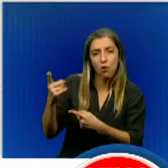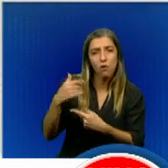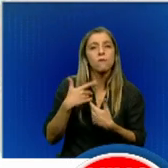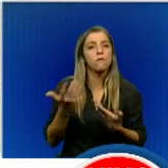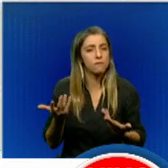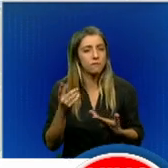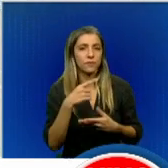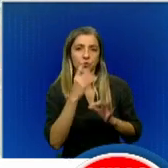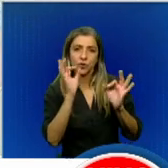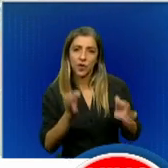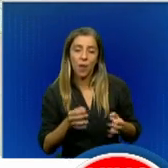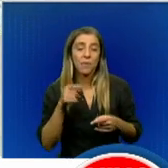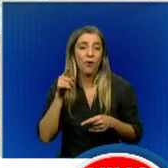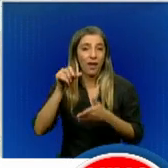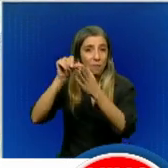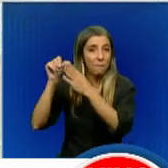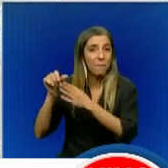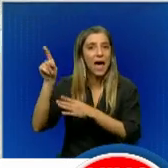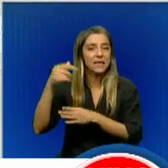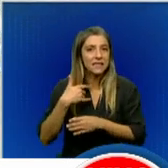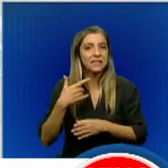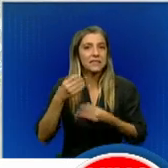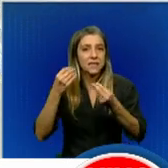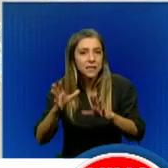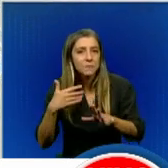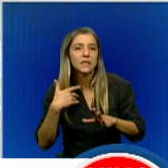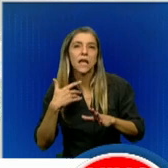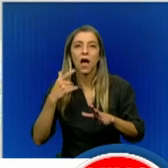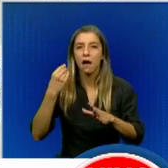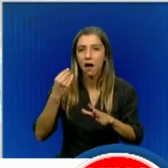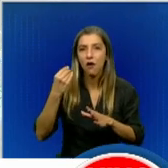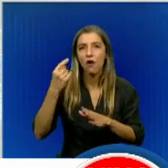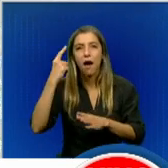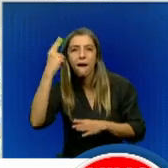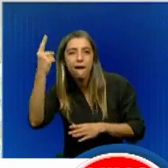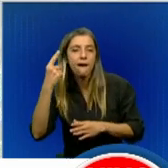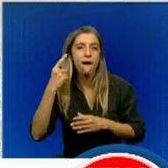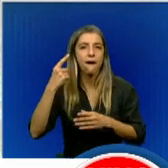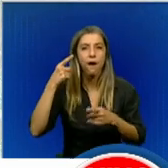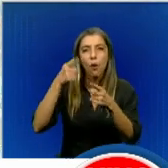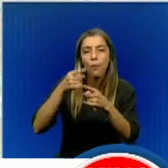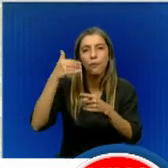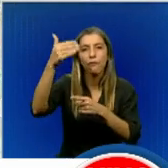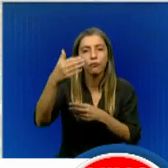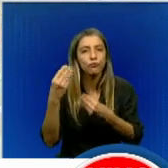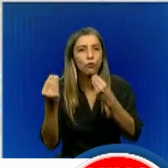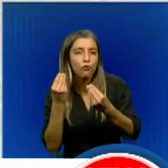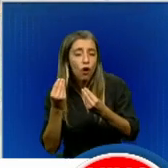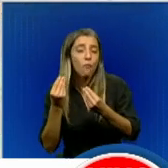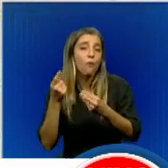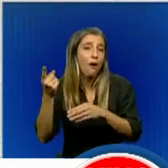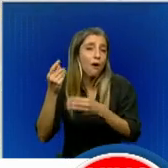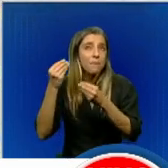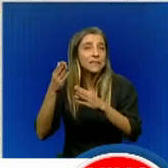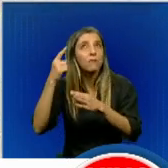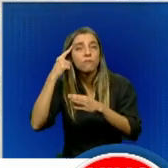han construido sus contratos sociales la base de un principio fundamental que es el principio de la